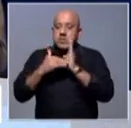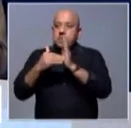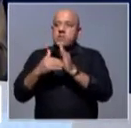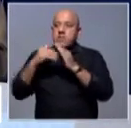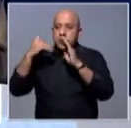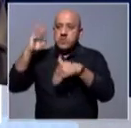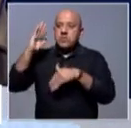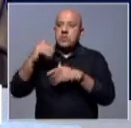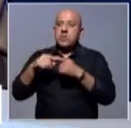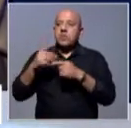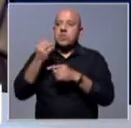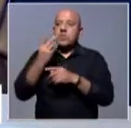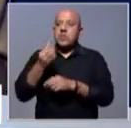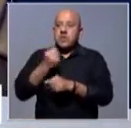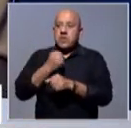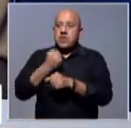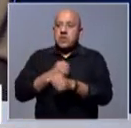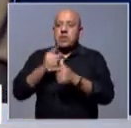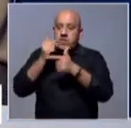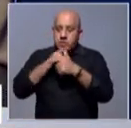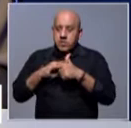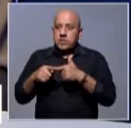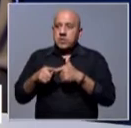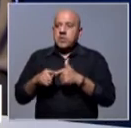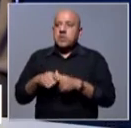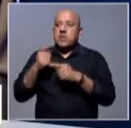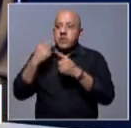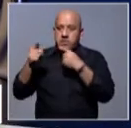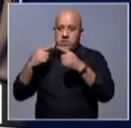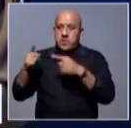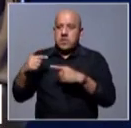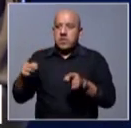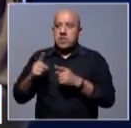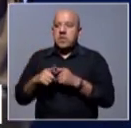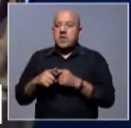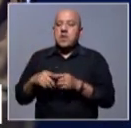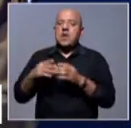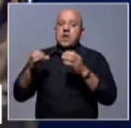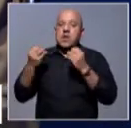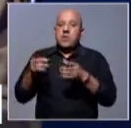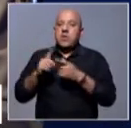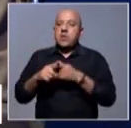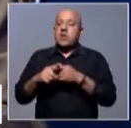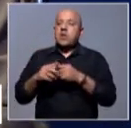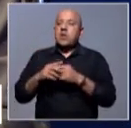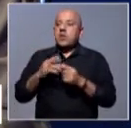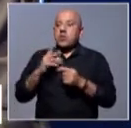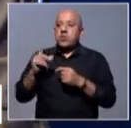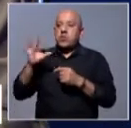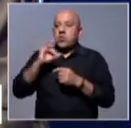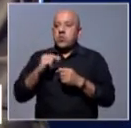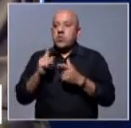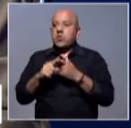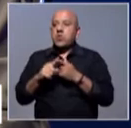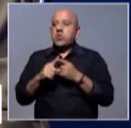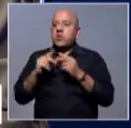porque el trabajo se divide entre varios y porque además en la diaria en lo que es la